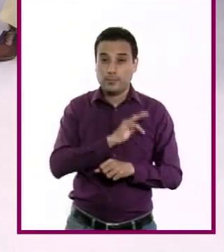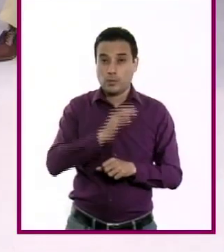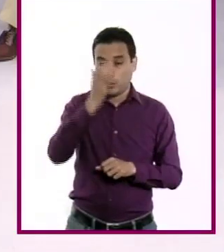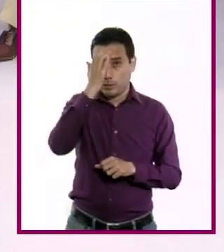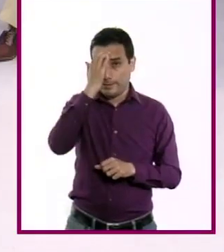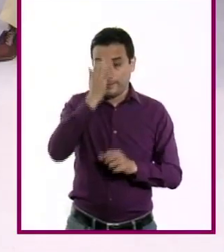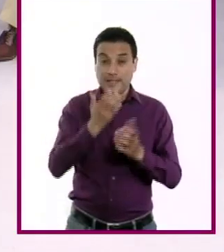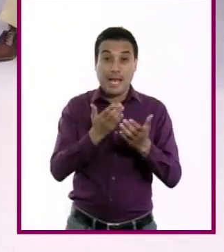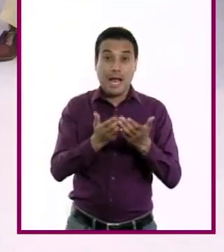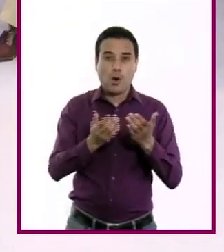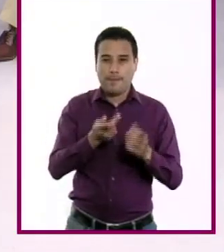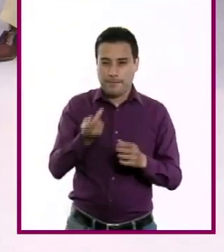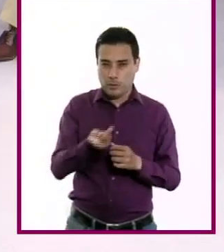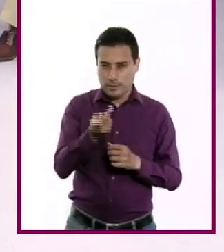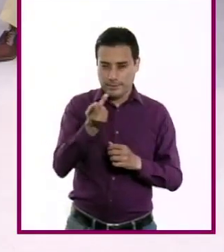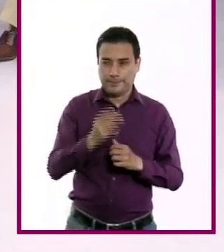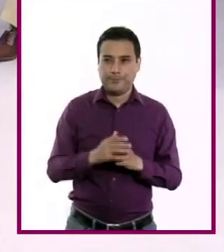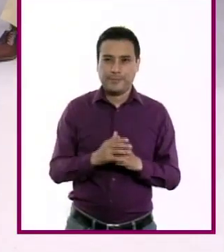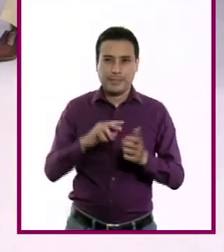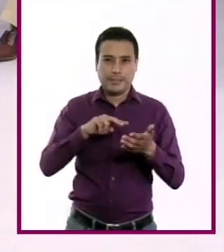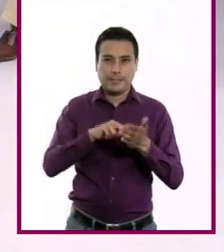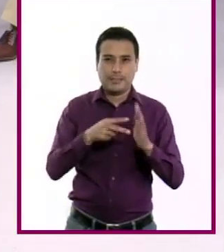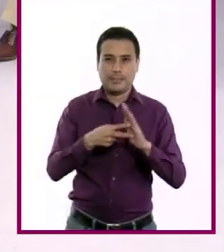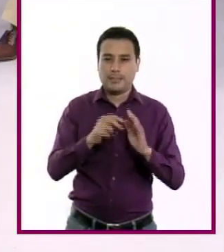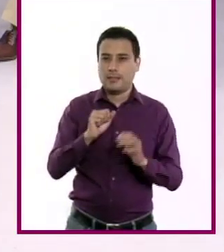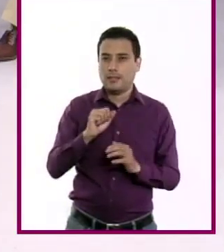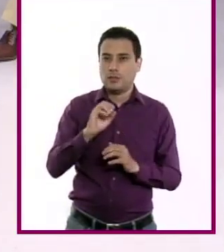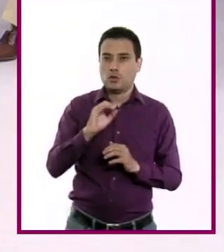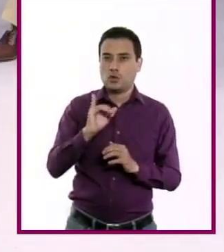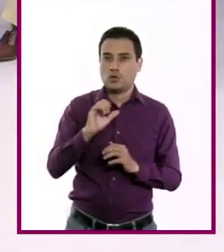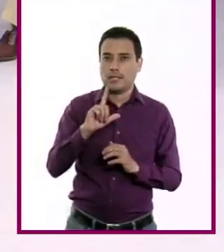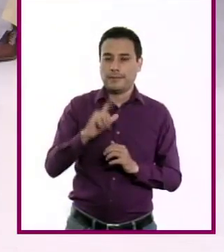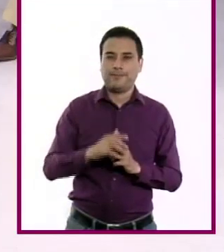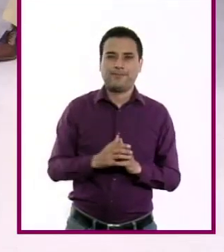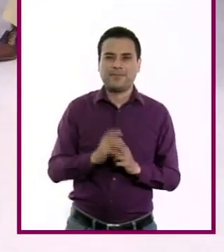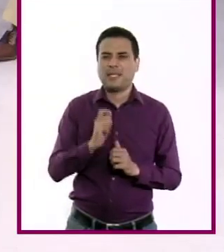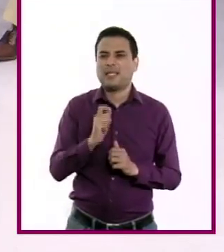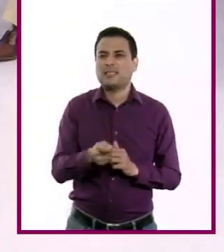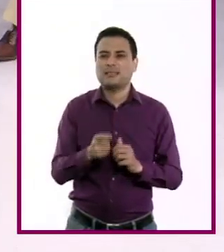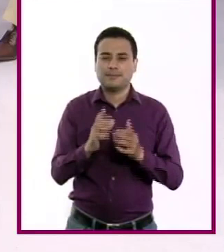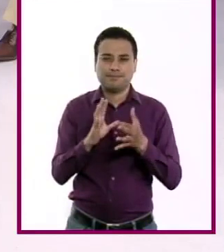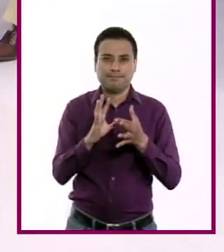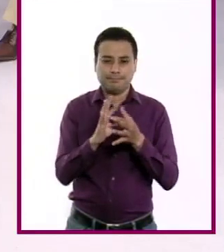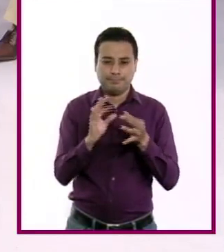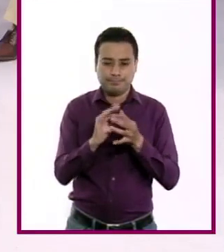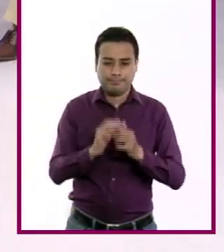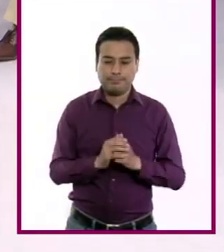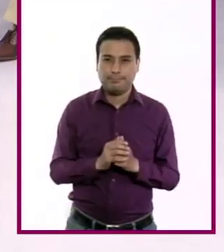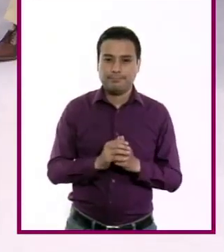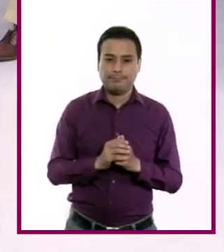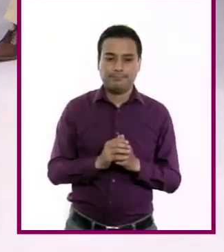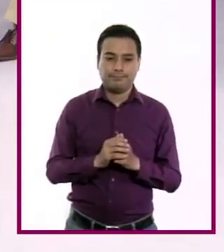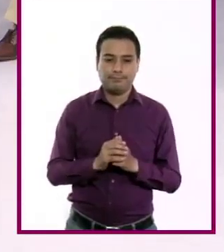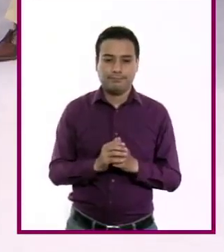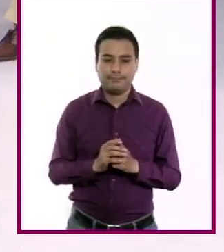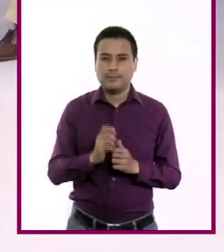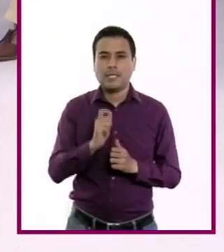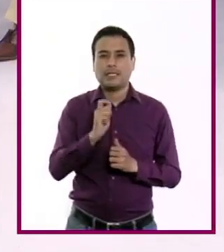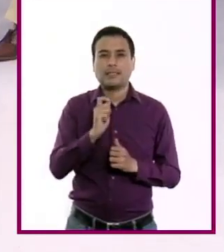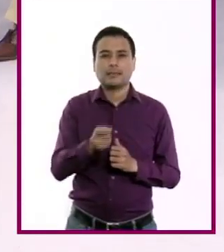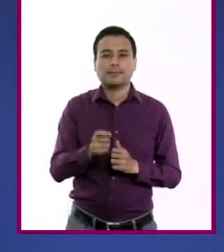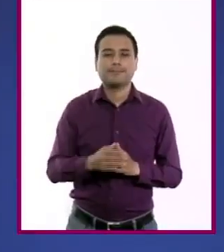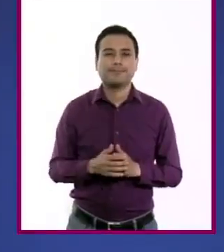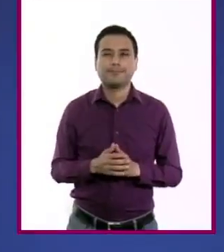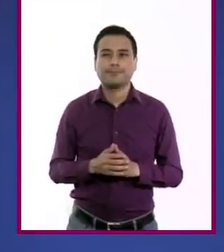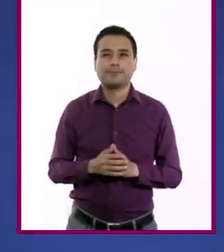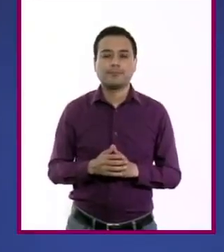a lo que es la ingeniería social, que es otro término que también surgió. ¿Qué es la ingeniería social? Bueno, yo creo que es la acción más sencilla y